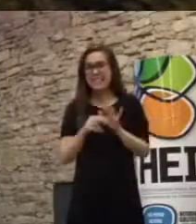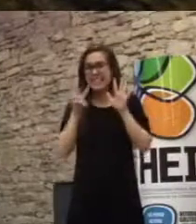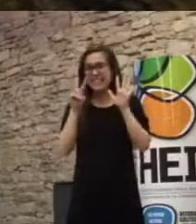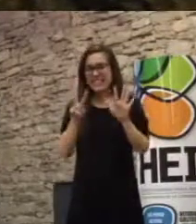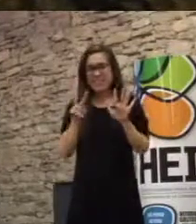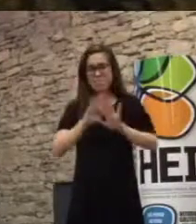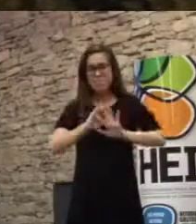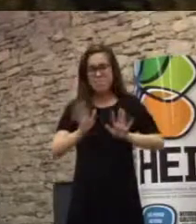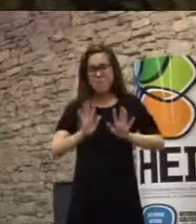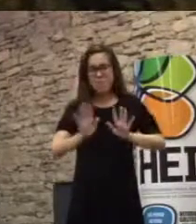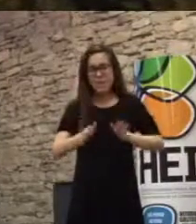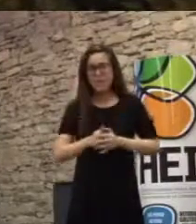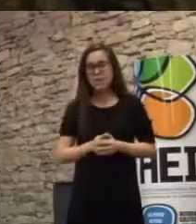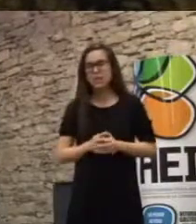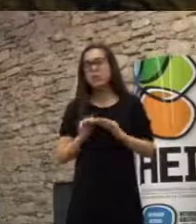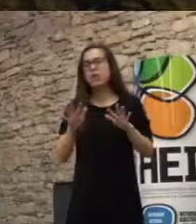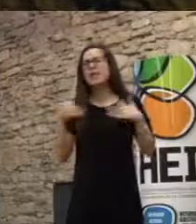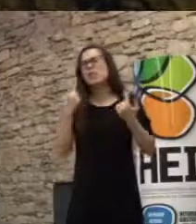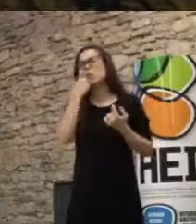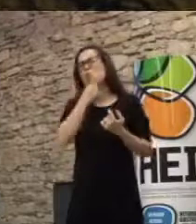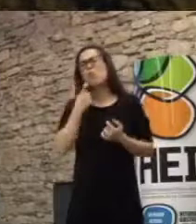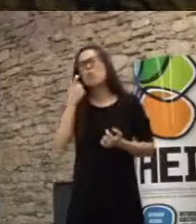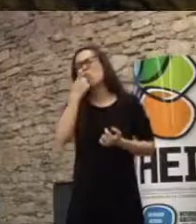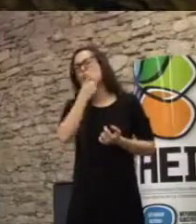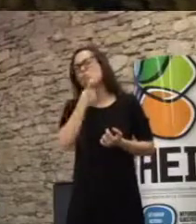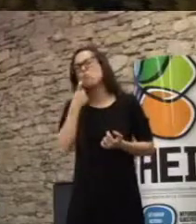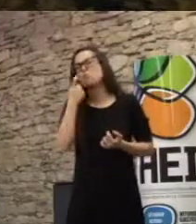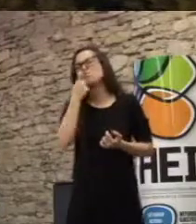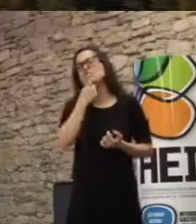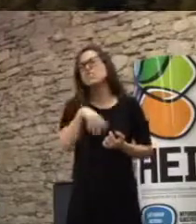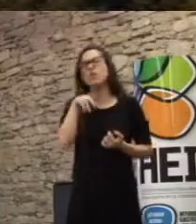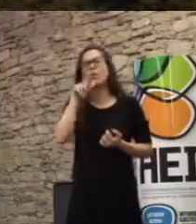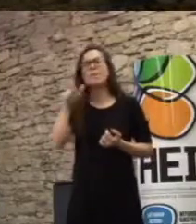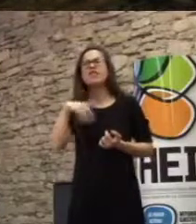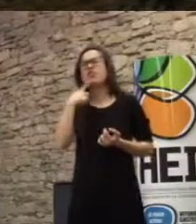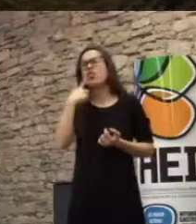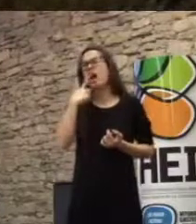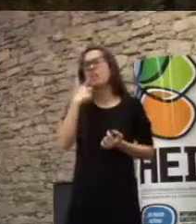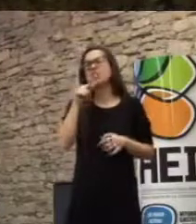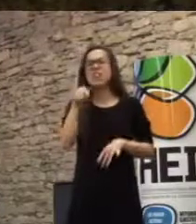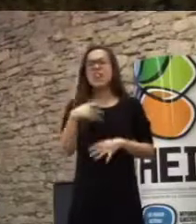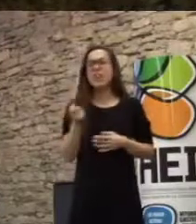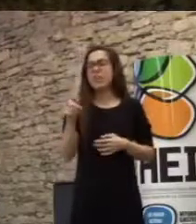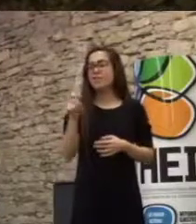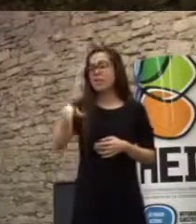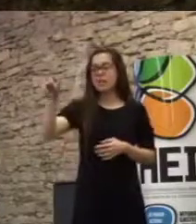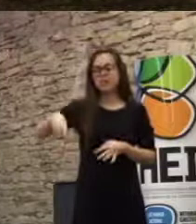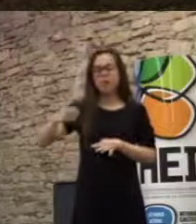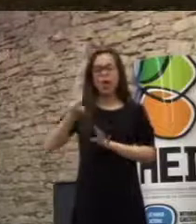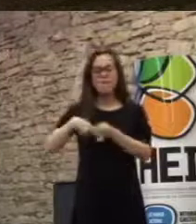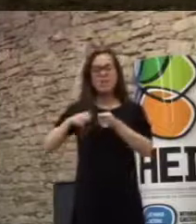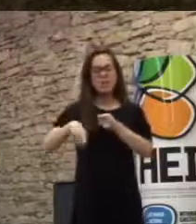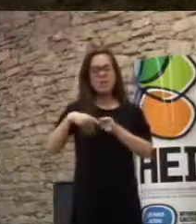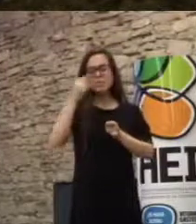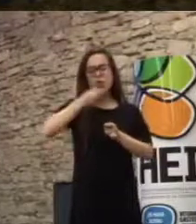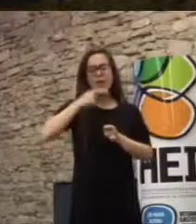así que aquí se desmonta es el mito de que wii cuenta la villa tiene este es bueno para vender y cosas de esas no a mis oídos alguna vez y bueno pues si